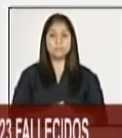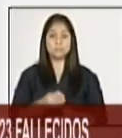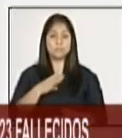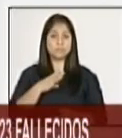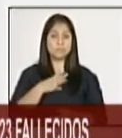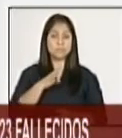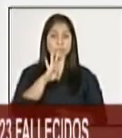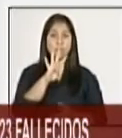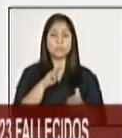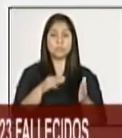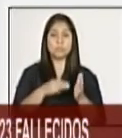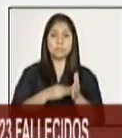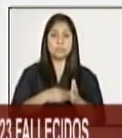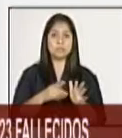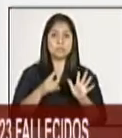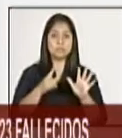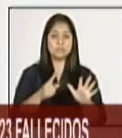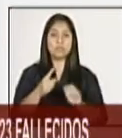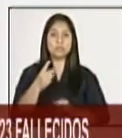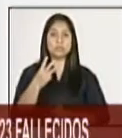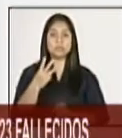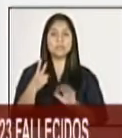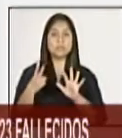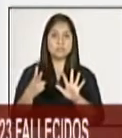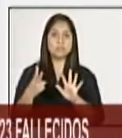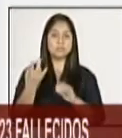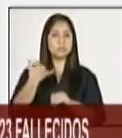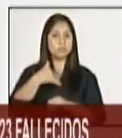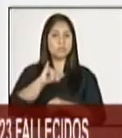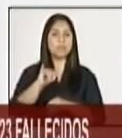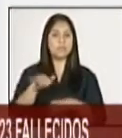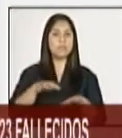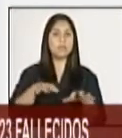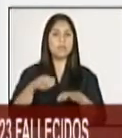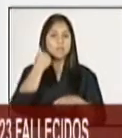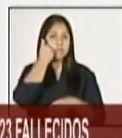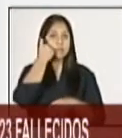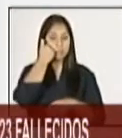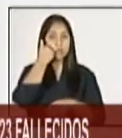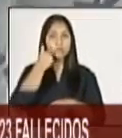Tenemos 4.637 casos activos en el país,